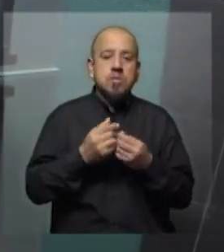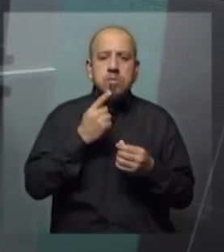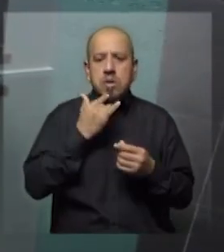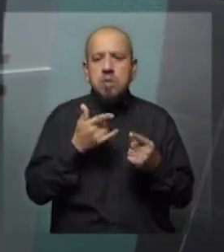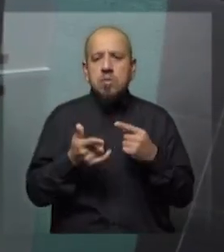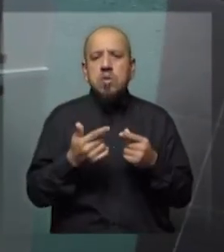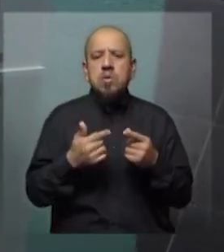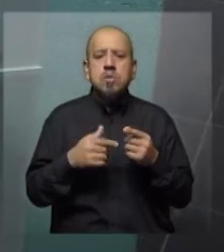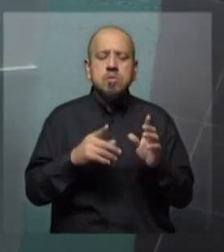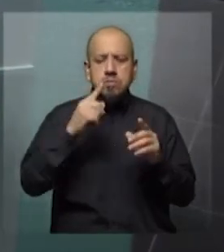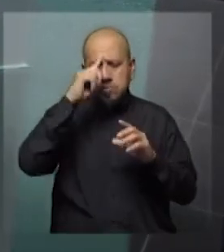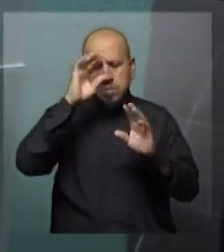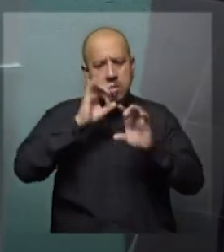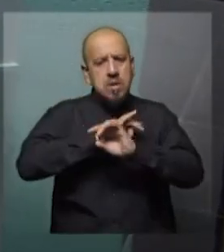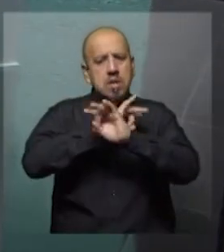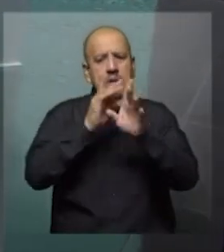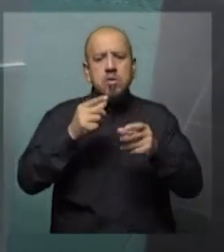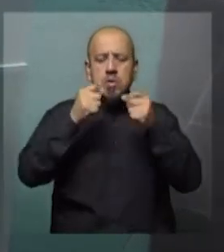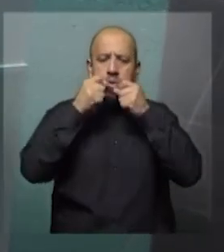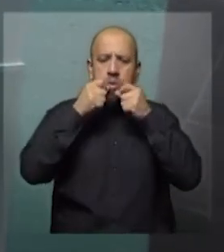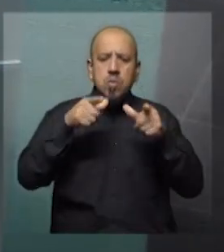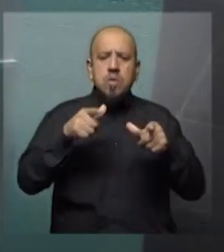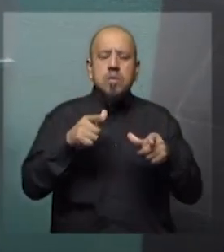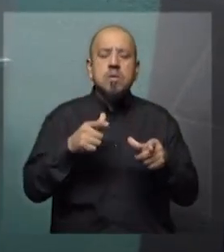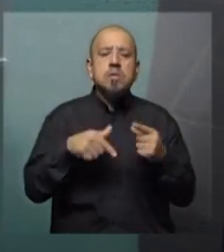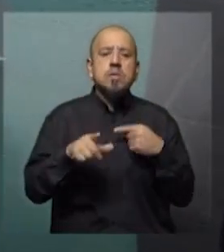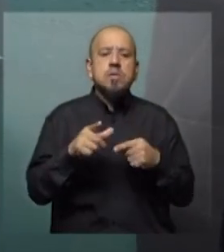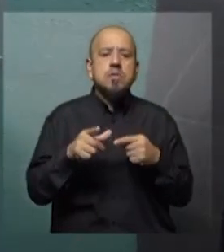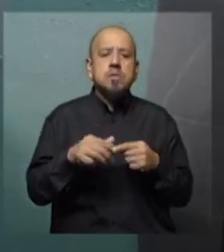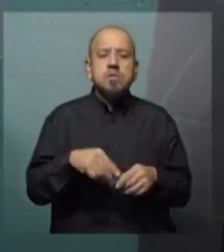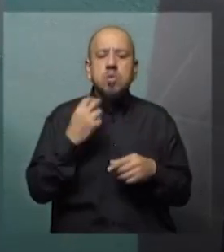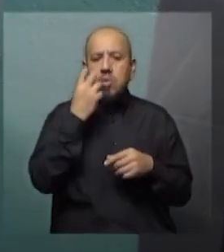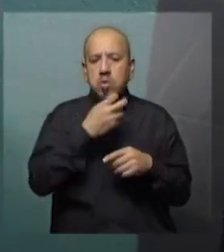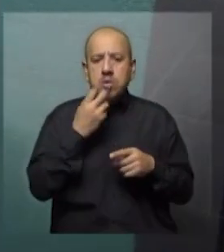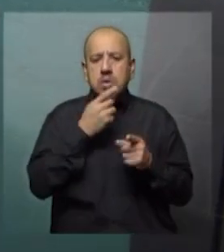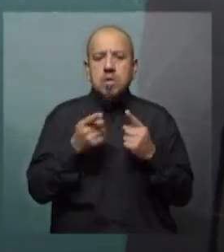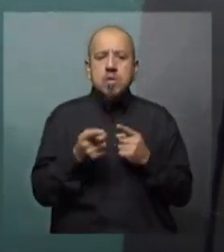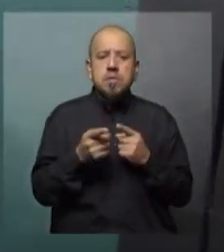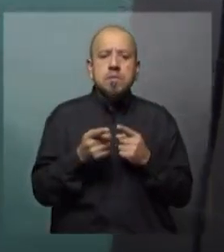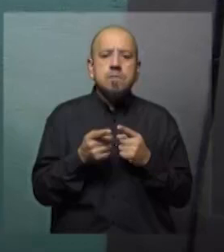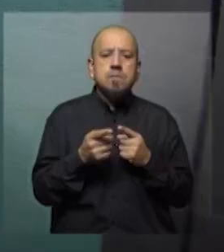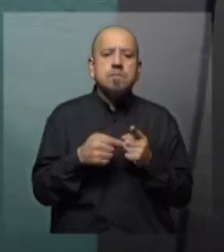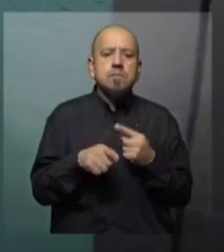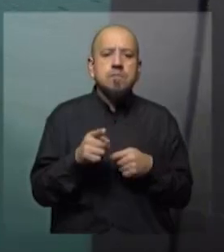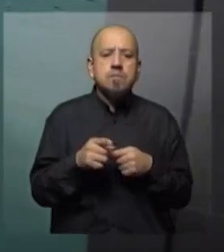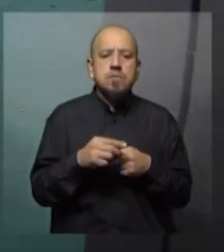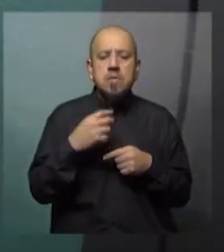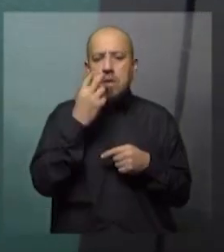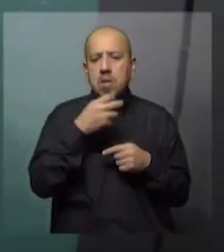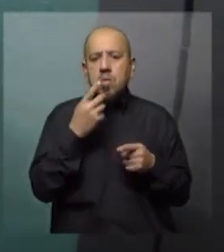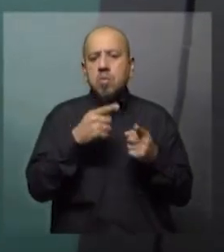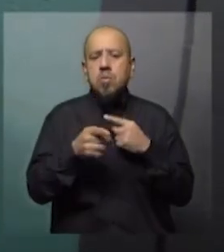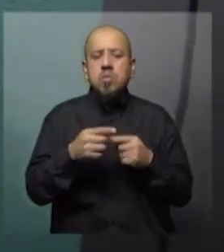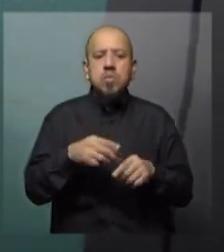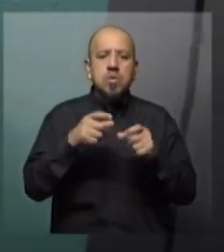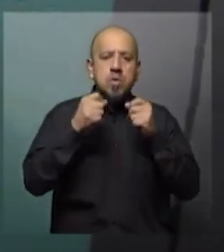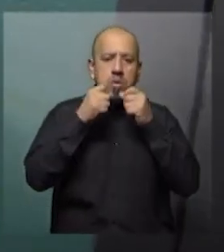con una Claridad y un lenguaje que En definitiva su lenguaje oral pasado lenguaje escrito